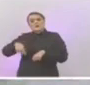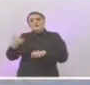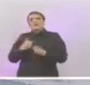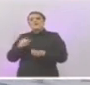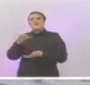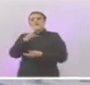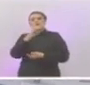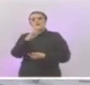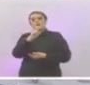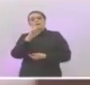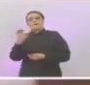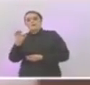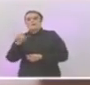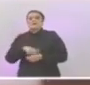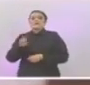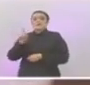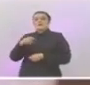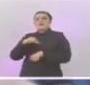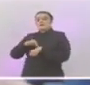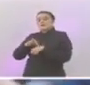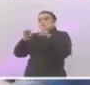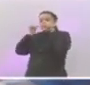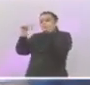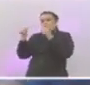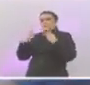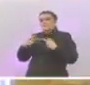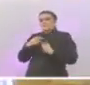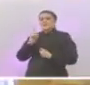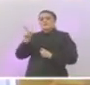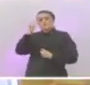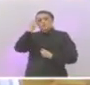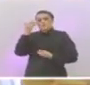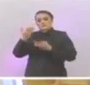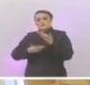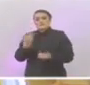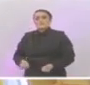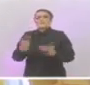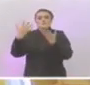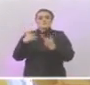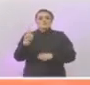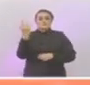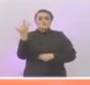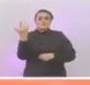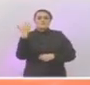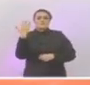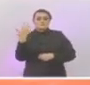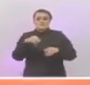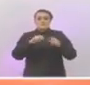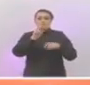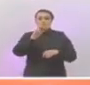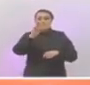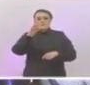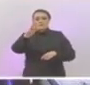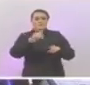otorga el Centro de Rehabilitación y Educación Especial. Para este servicio se ha dotado a 55 unidades básicas